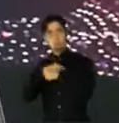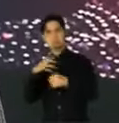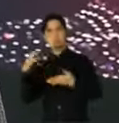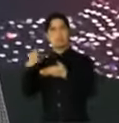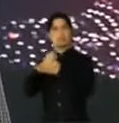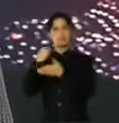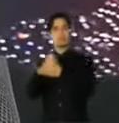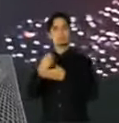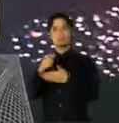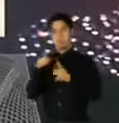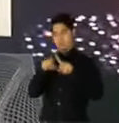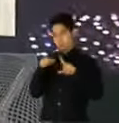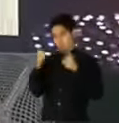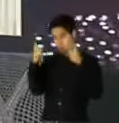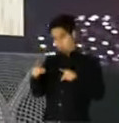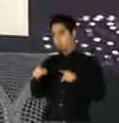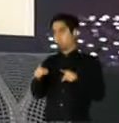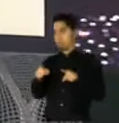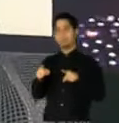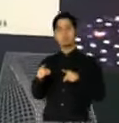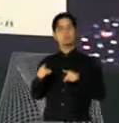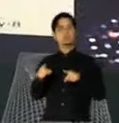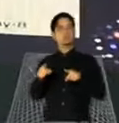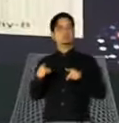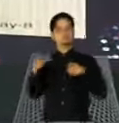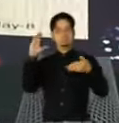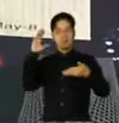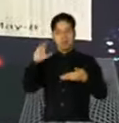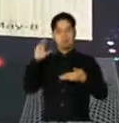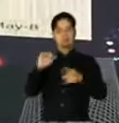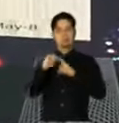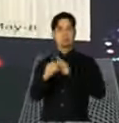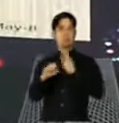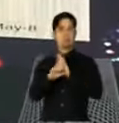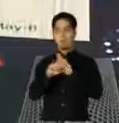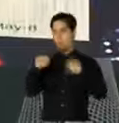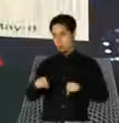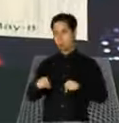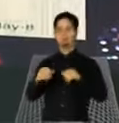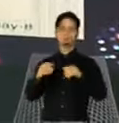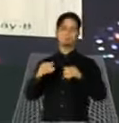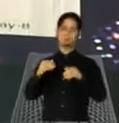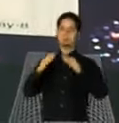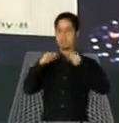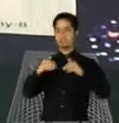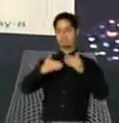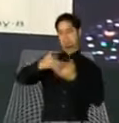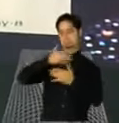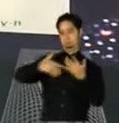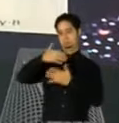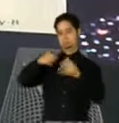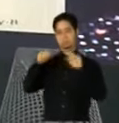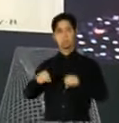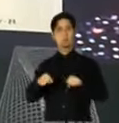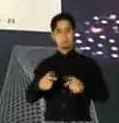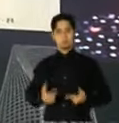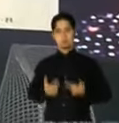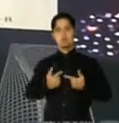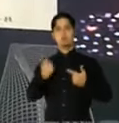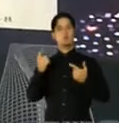bien, empezamos a salir desmedidamente a los supermercados, seguimos compartiendo en las casas, seguimos teniendo una